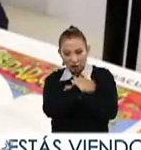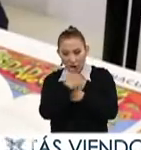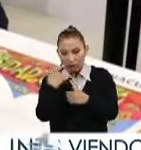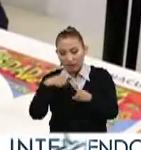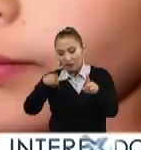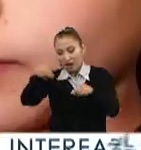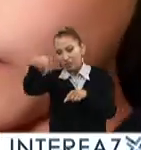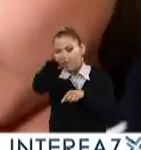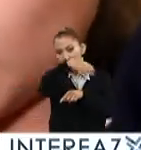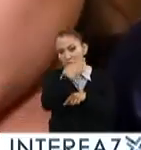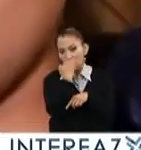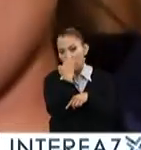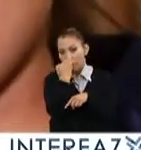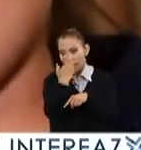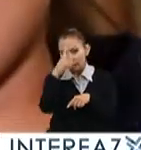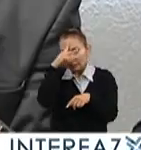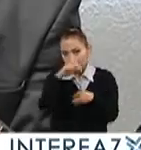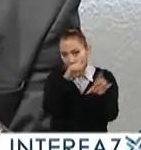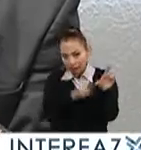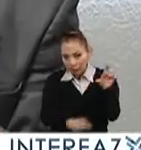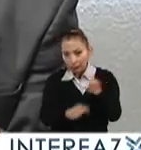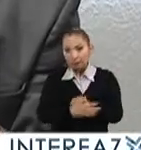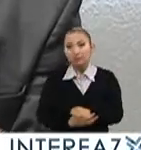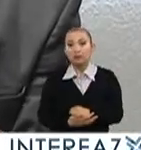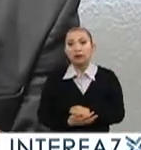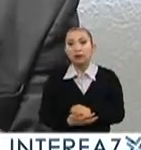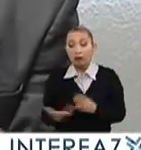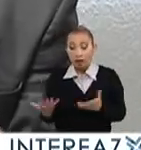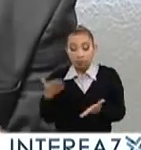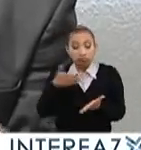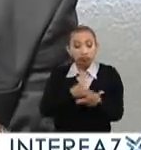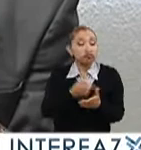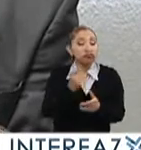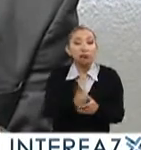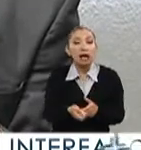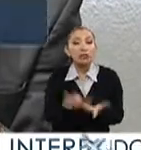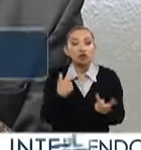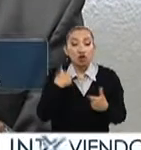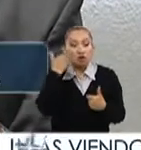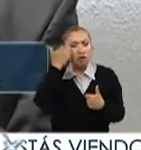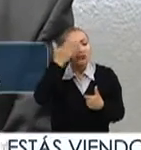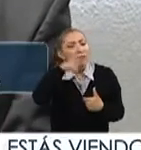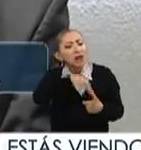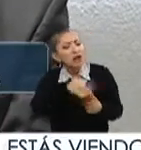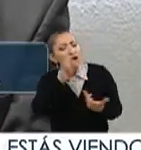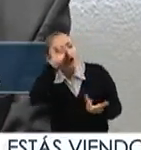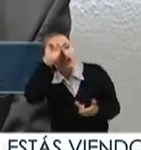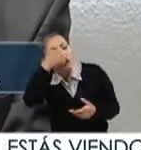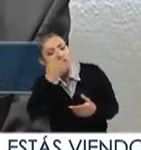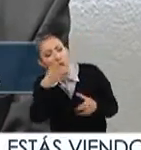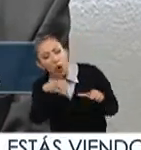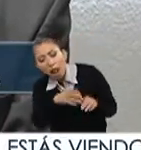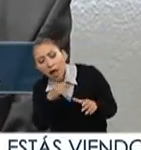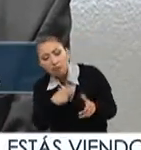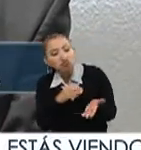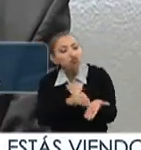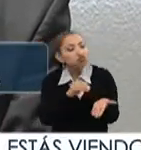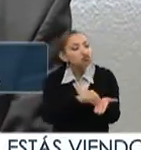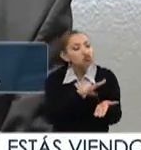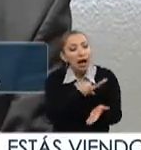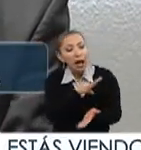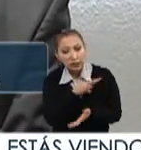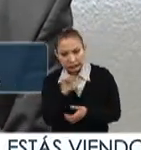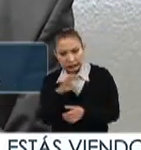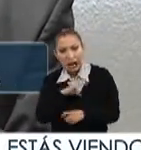los distintos planteles educativos del país. El involucrarse implica, oigan, yo quiero saber que mi consejo escolar está vigente. No,